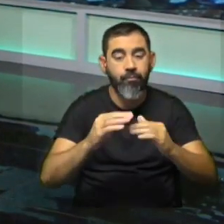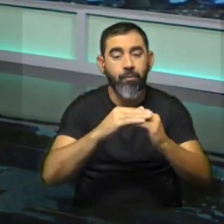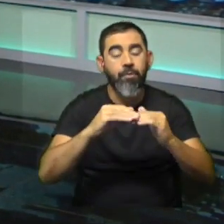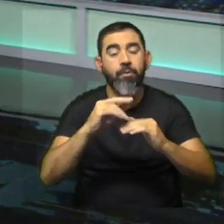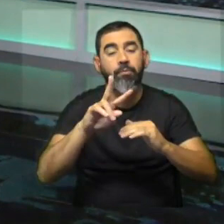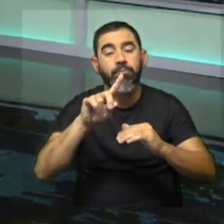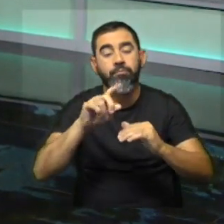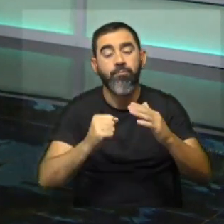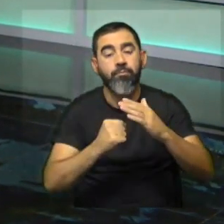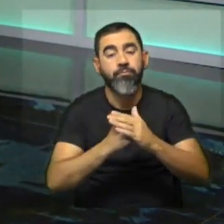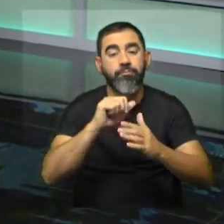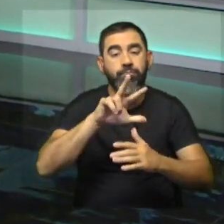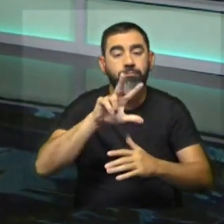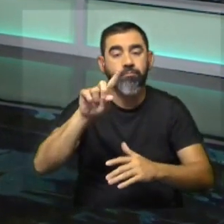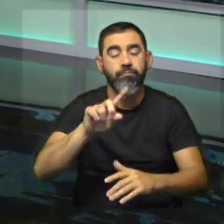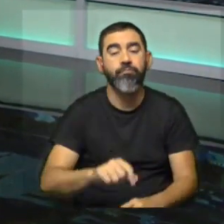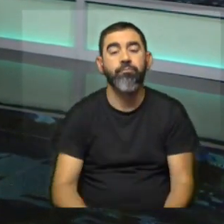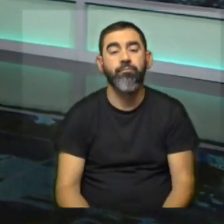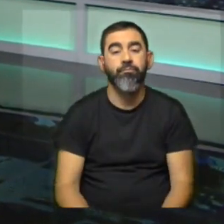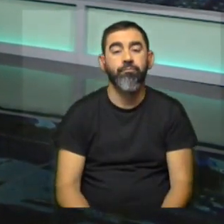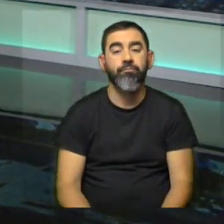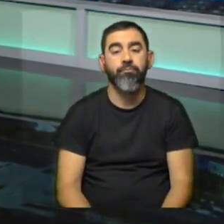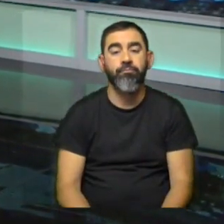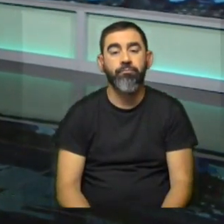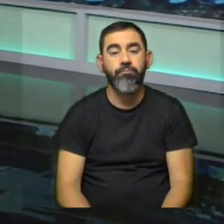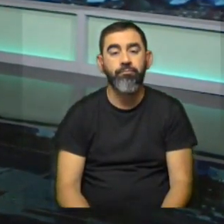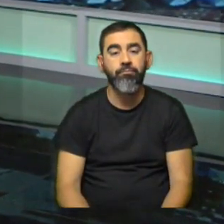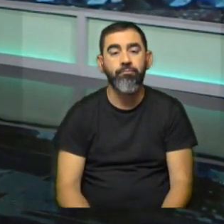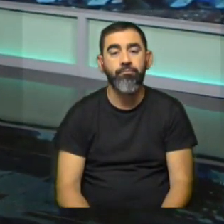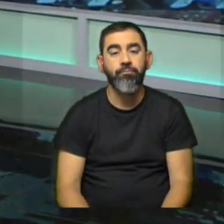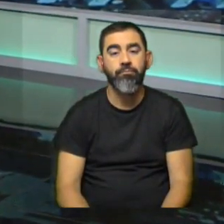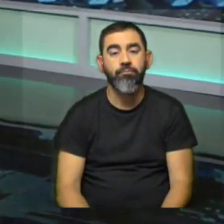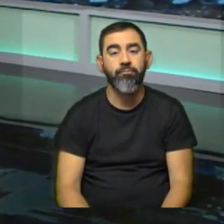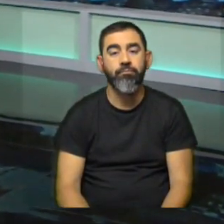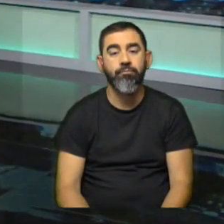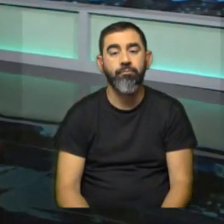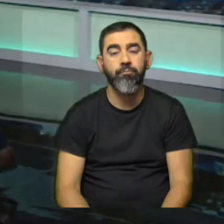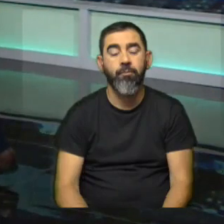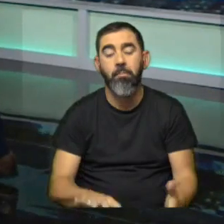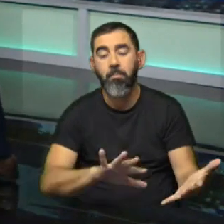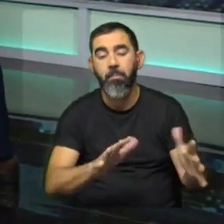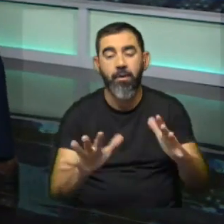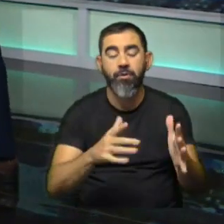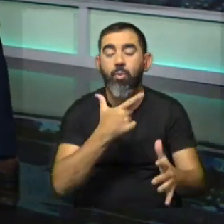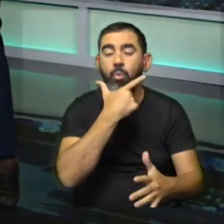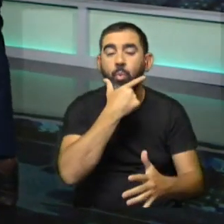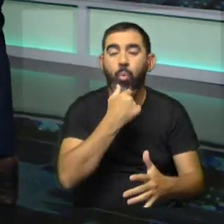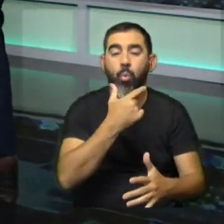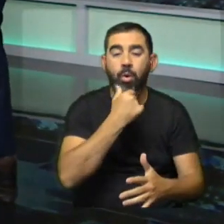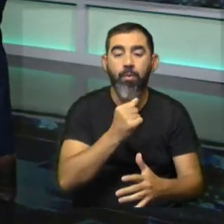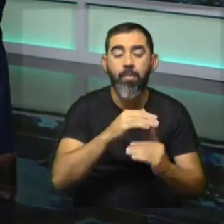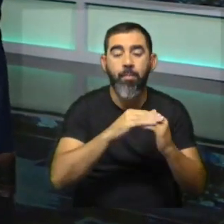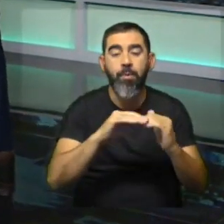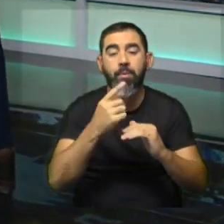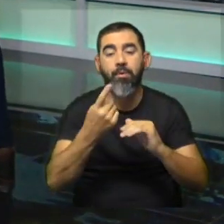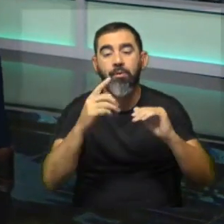extremas las vemos en pantalla, 21 y 31 para mañana miércoles 11. Y muy similar lo que va a pasar el día jueves, porque la mínima